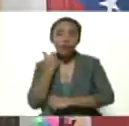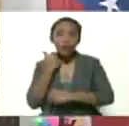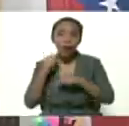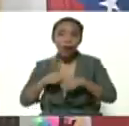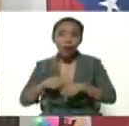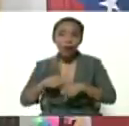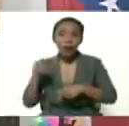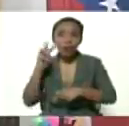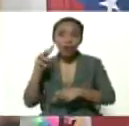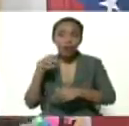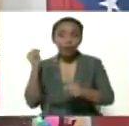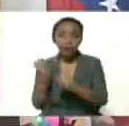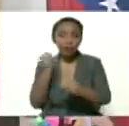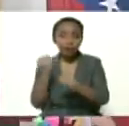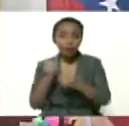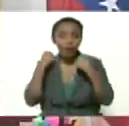intensamente.